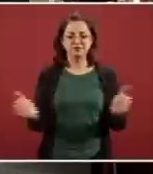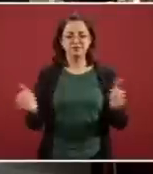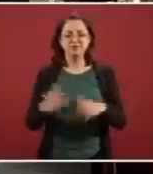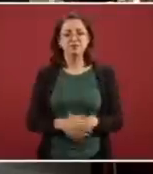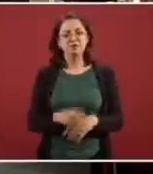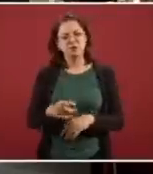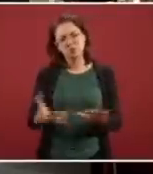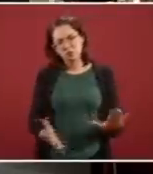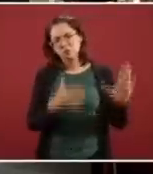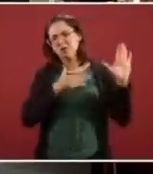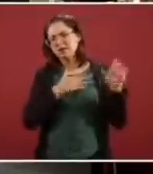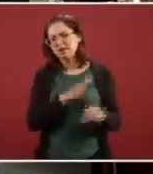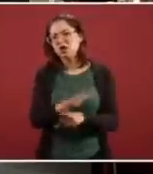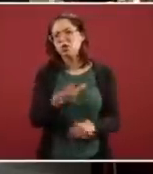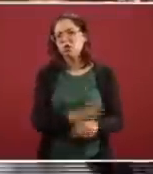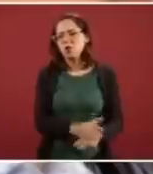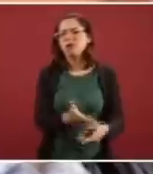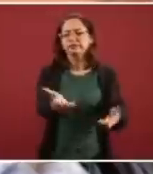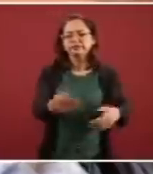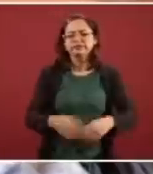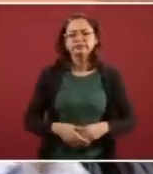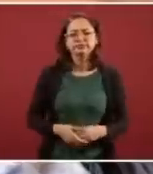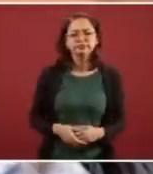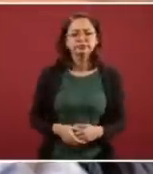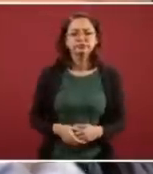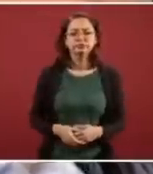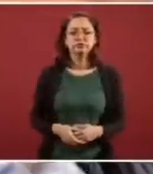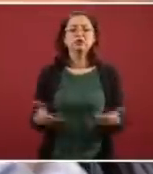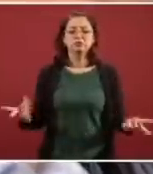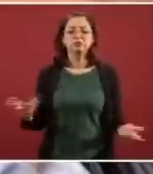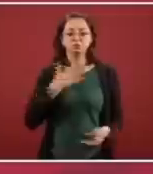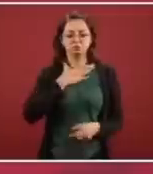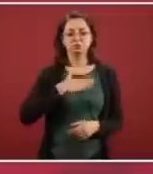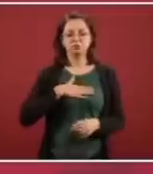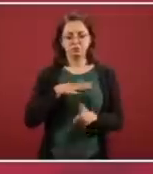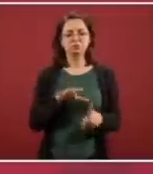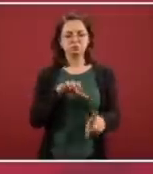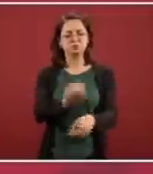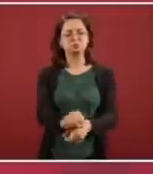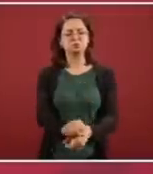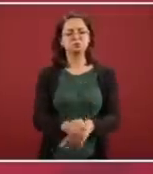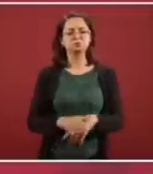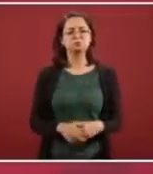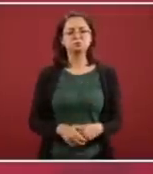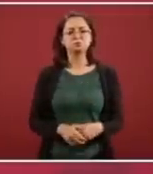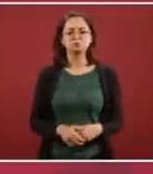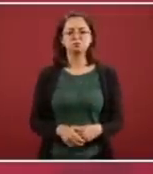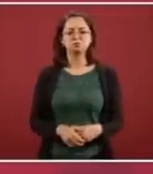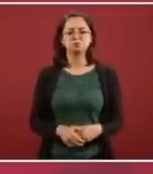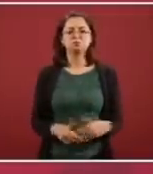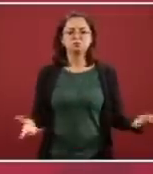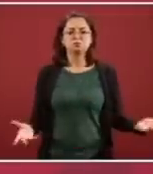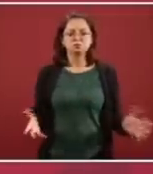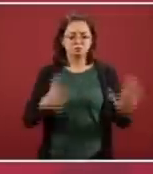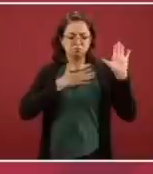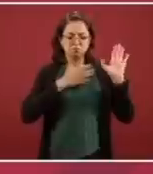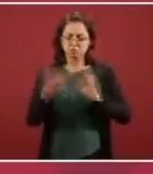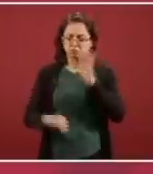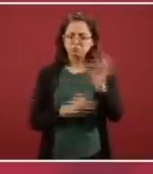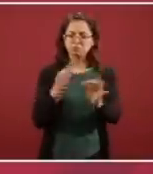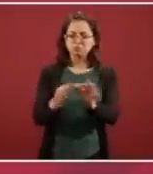promesa para la gente de Sonora? De que va a haber justicia y de que nosotros cumplimos los